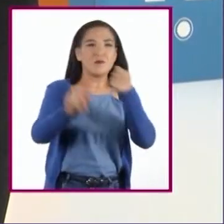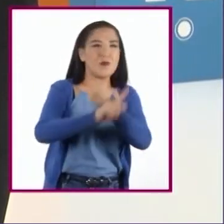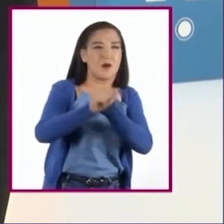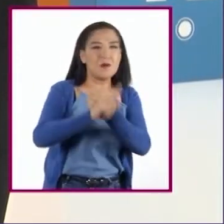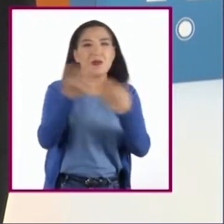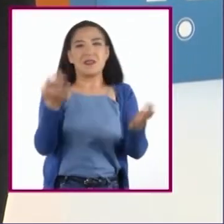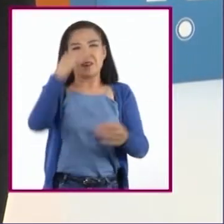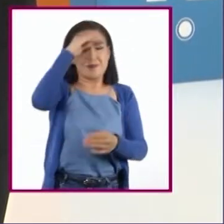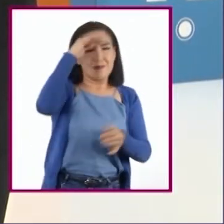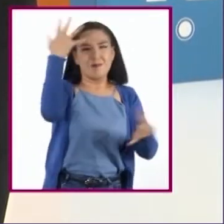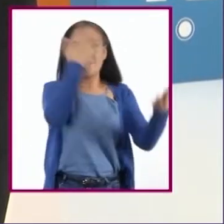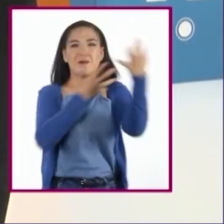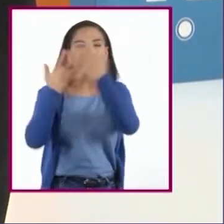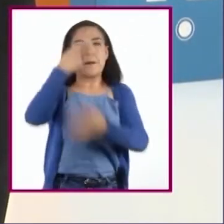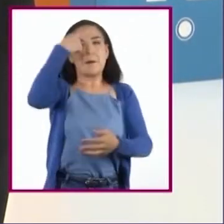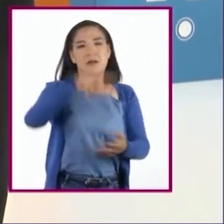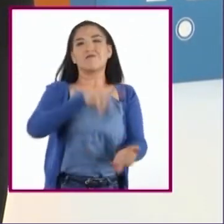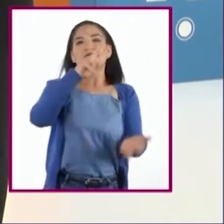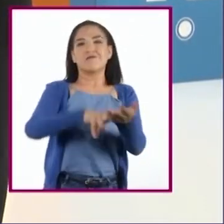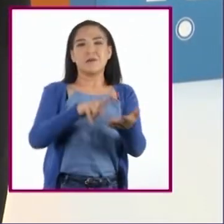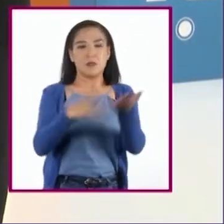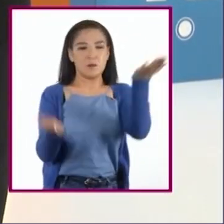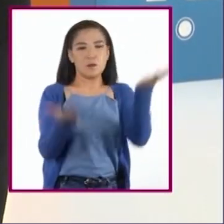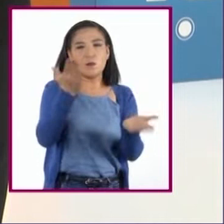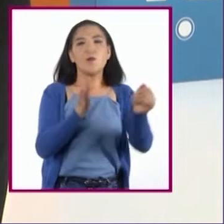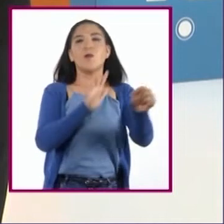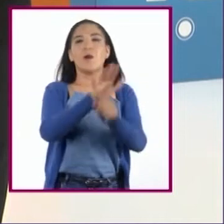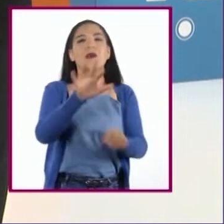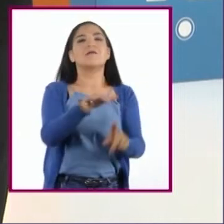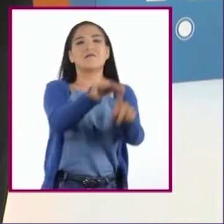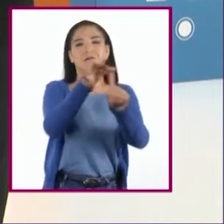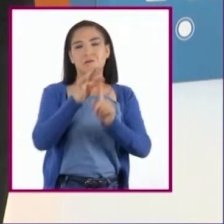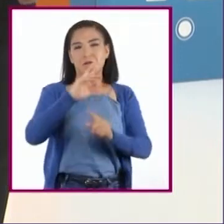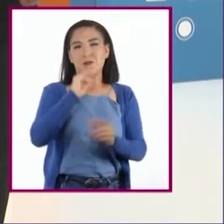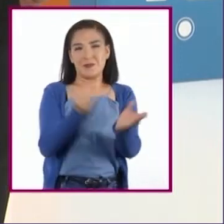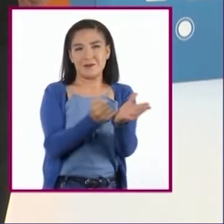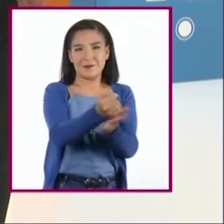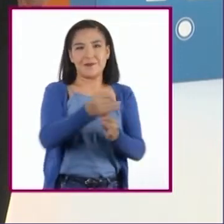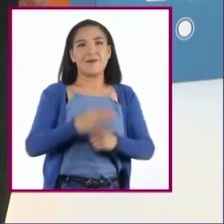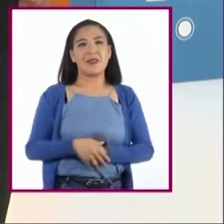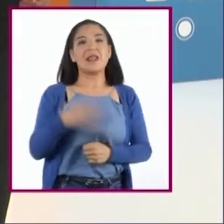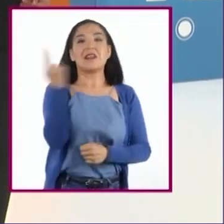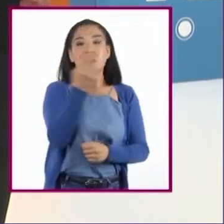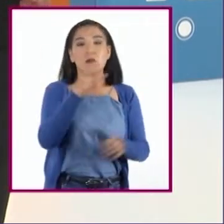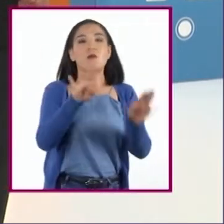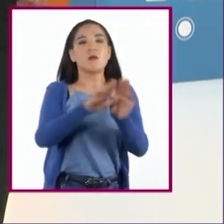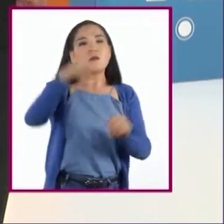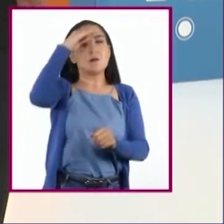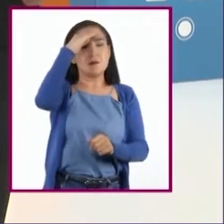dilema y valorar las alternativas para tomarla mejor. Es